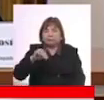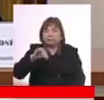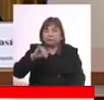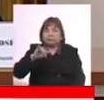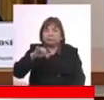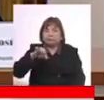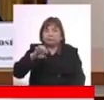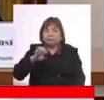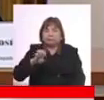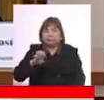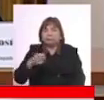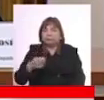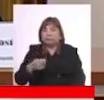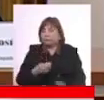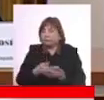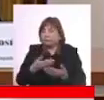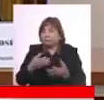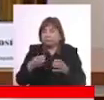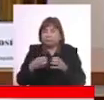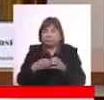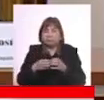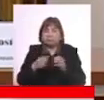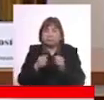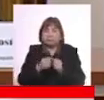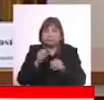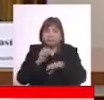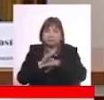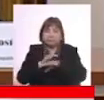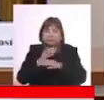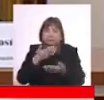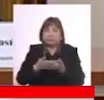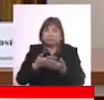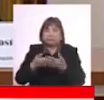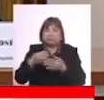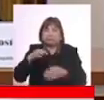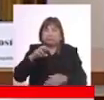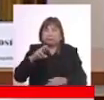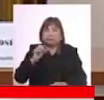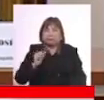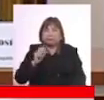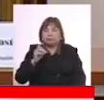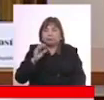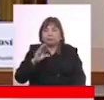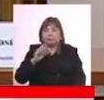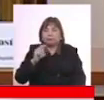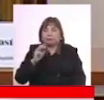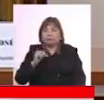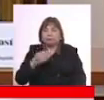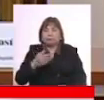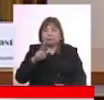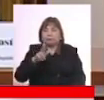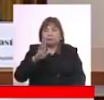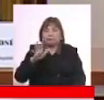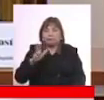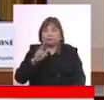MIPE Emprendedor. La comisión recomienda la aprobación del predictamen recaído en el proyecto de ley